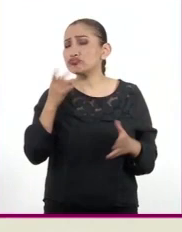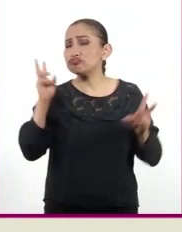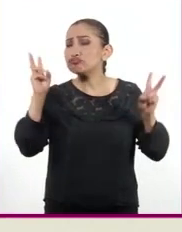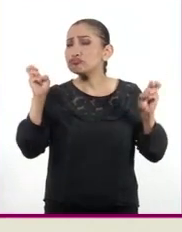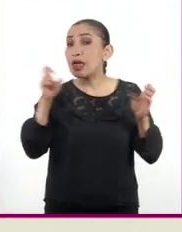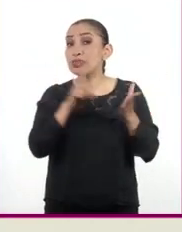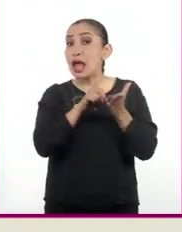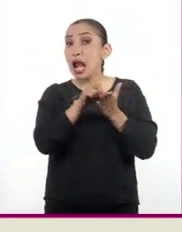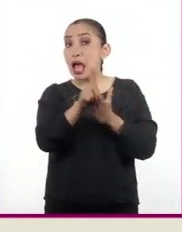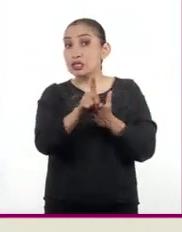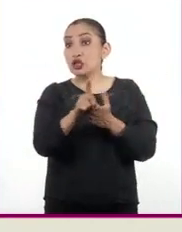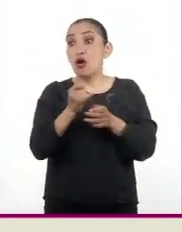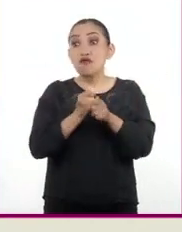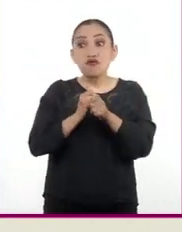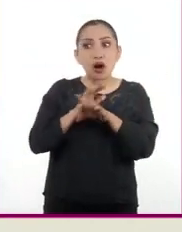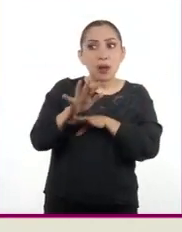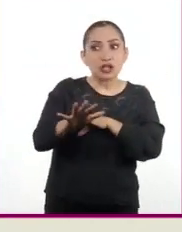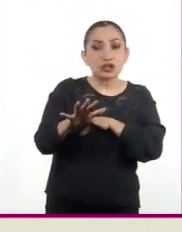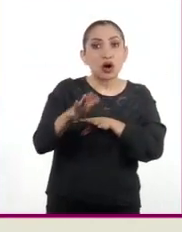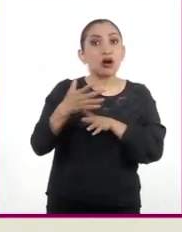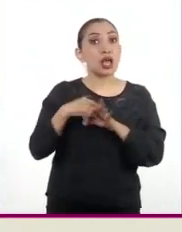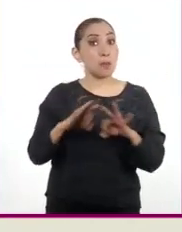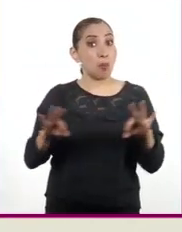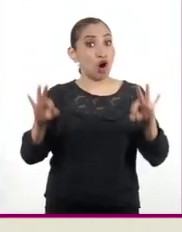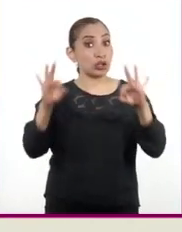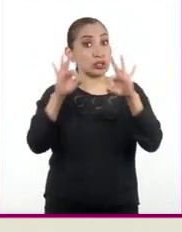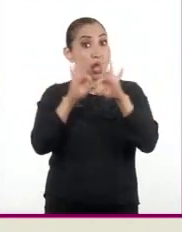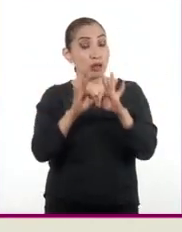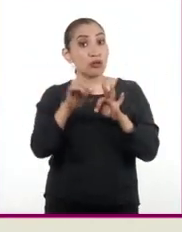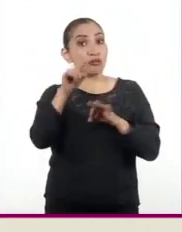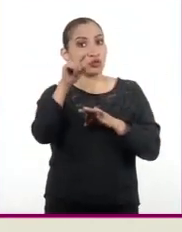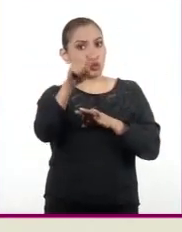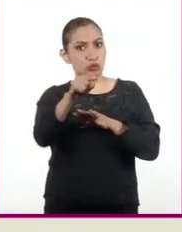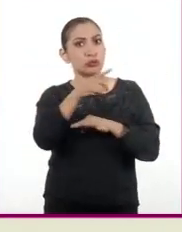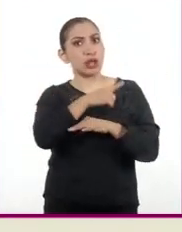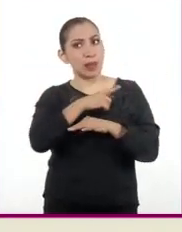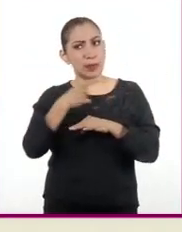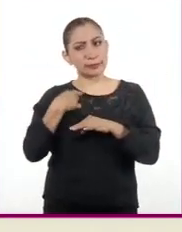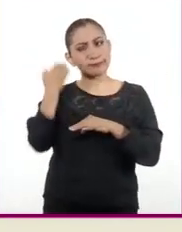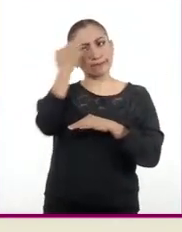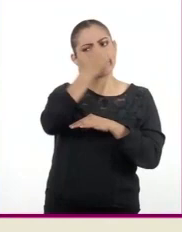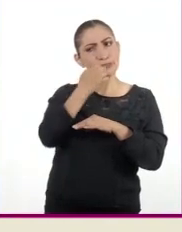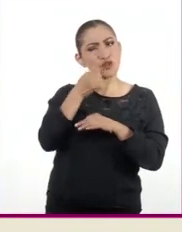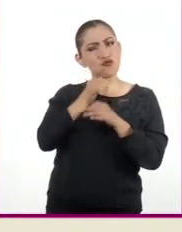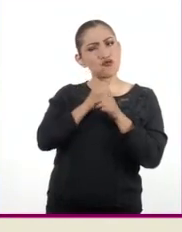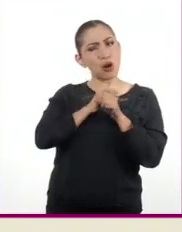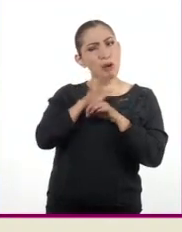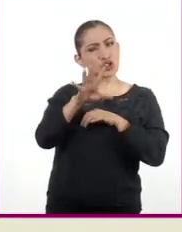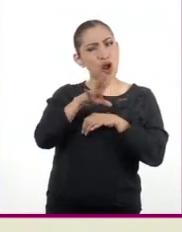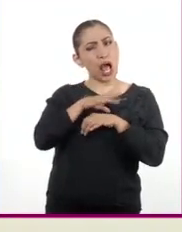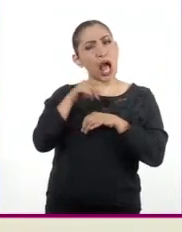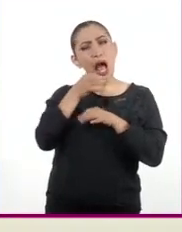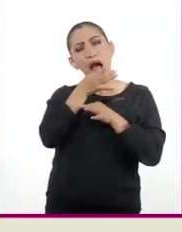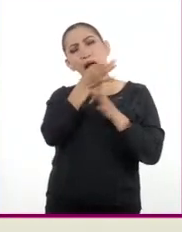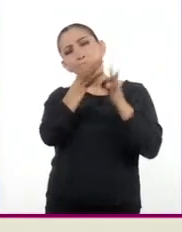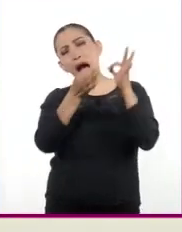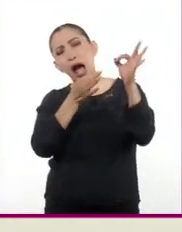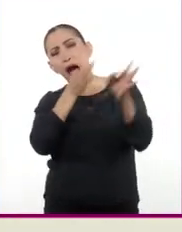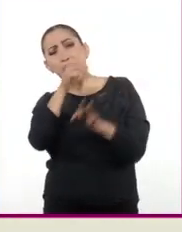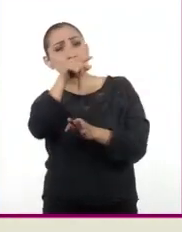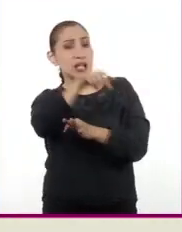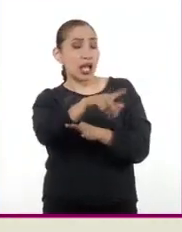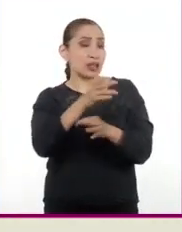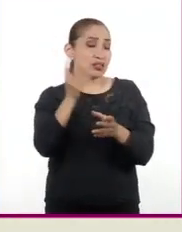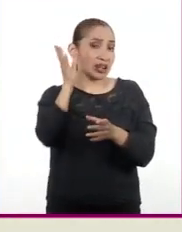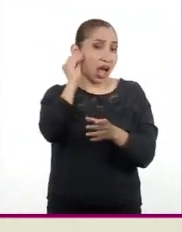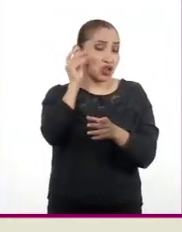del derecho a la información y la importancia de tomar una postura crítica frente a la información que difunden tanto los